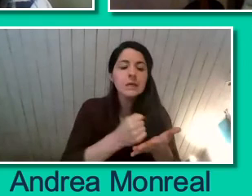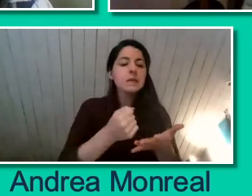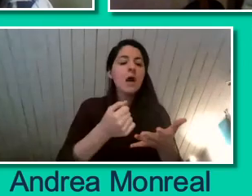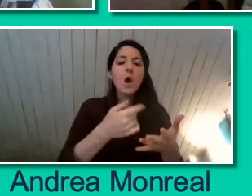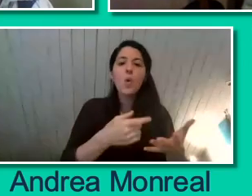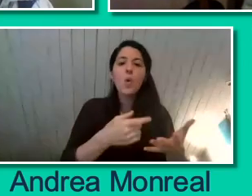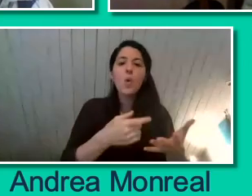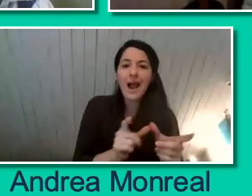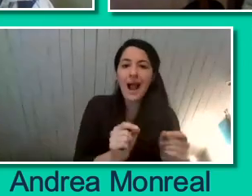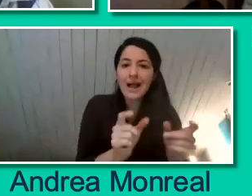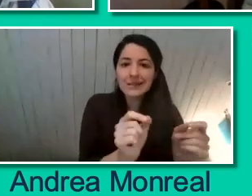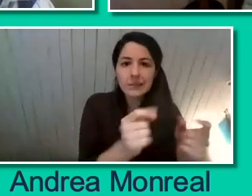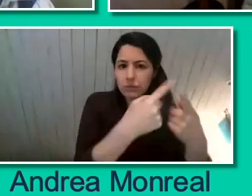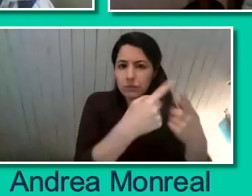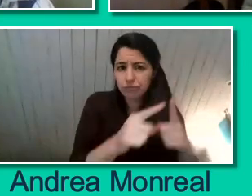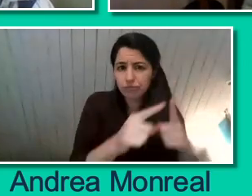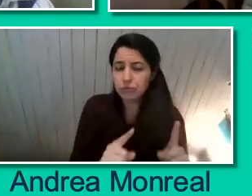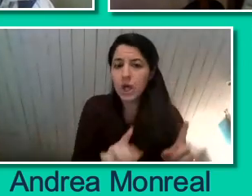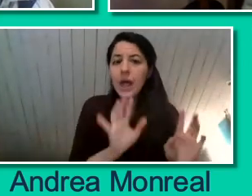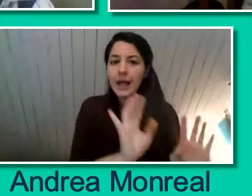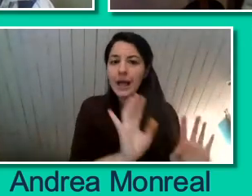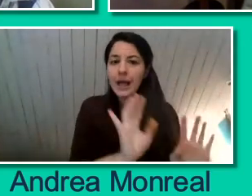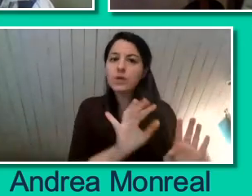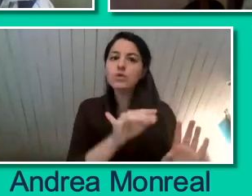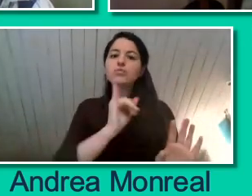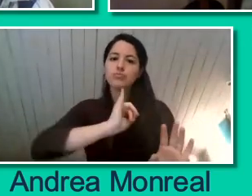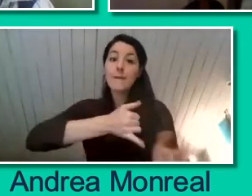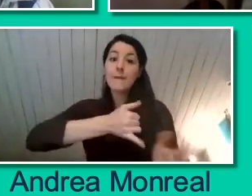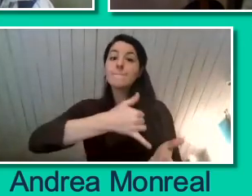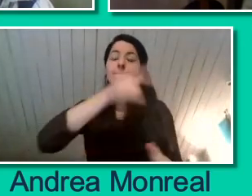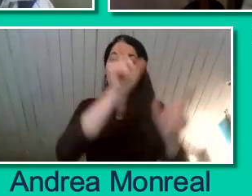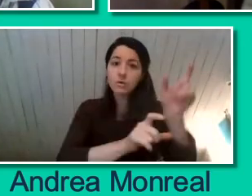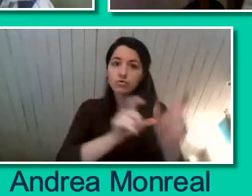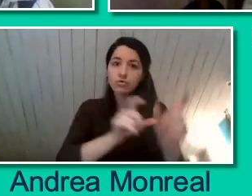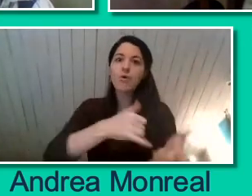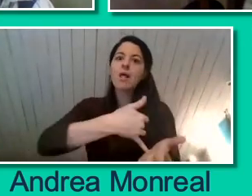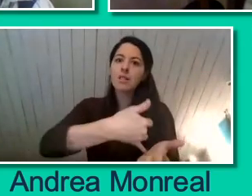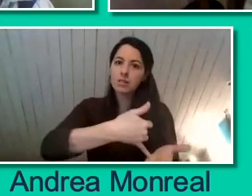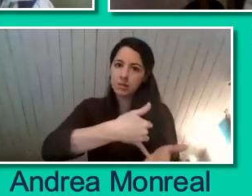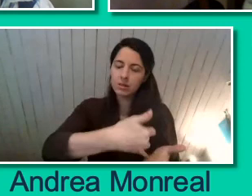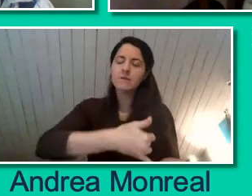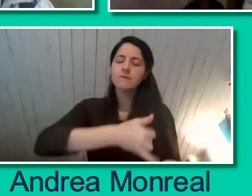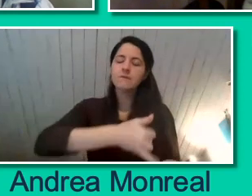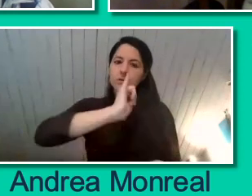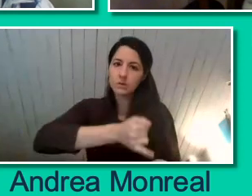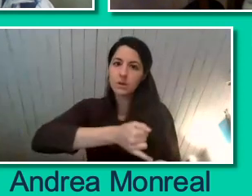ya de por sí pacientes de riesgo, ¿verdad? Son personas que tienen